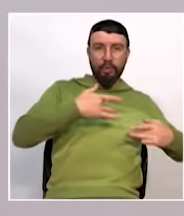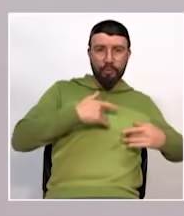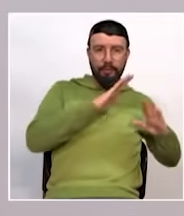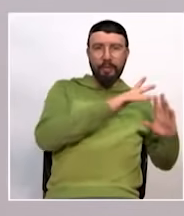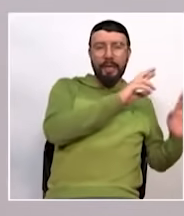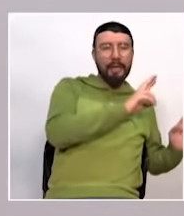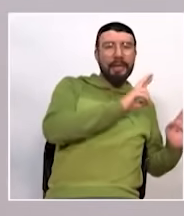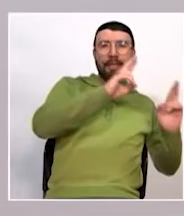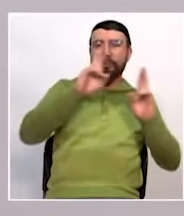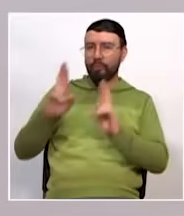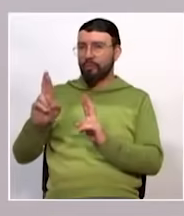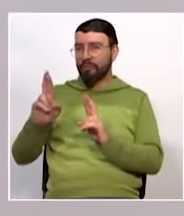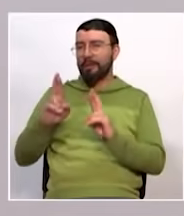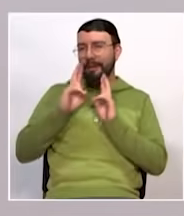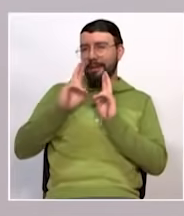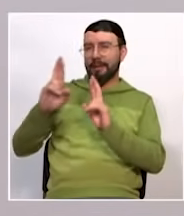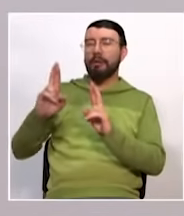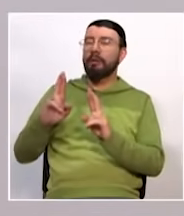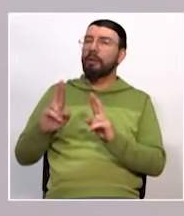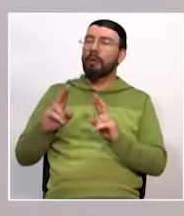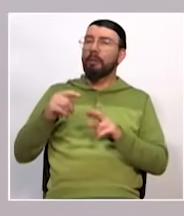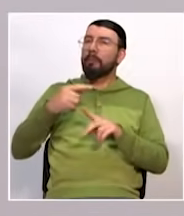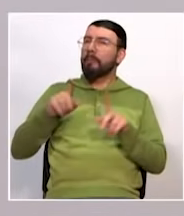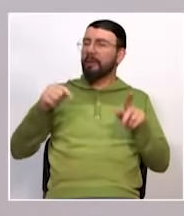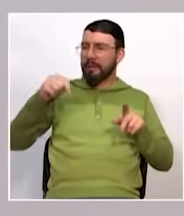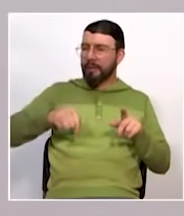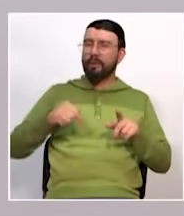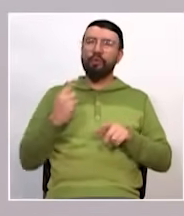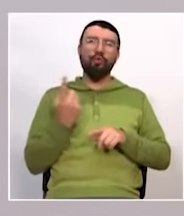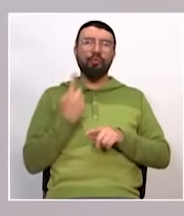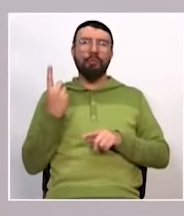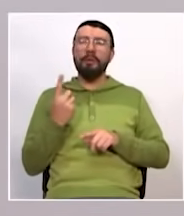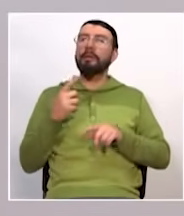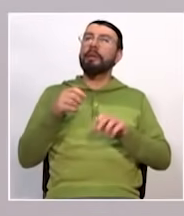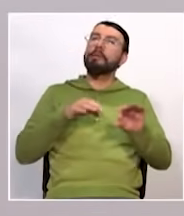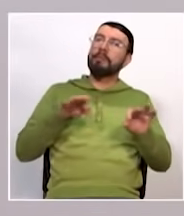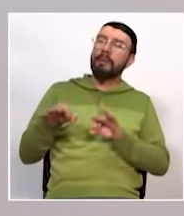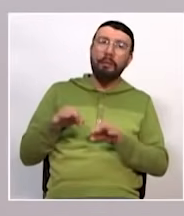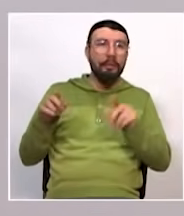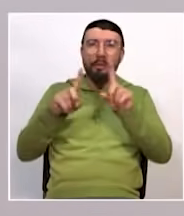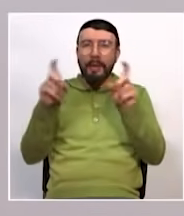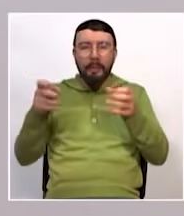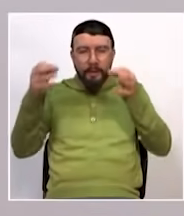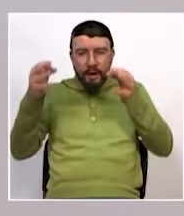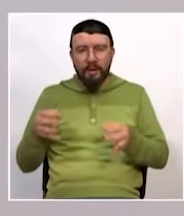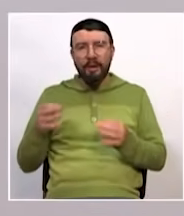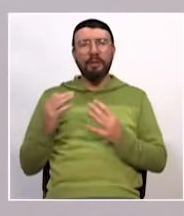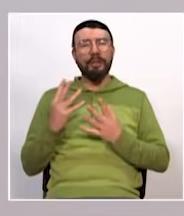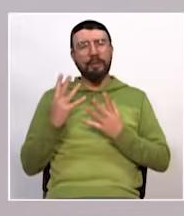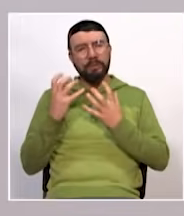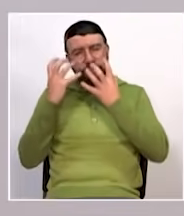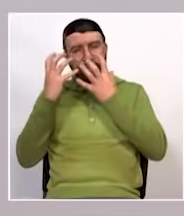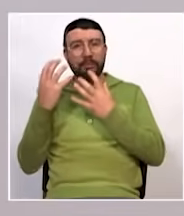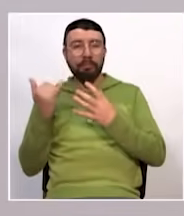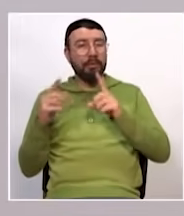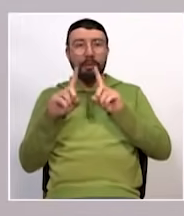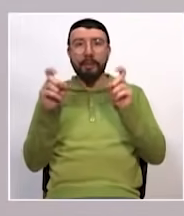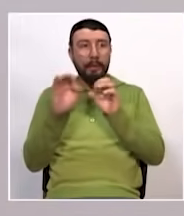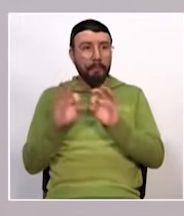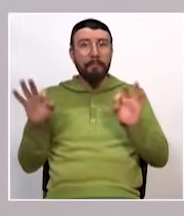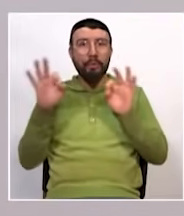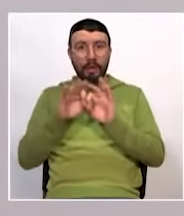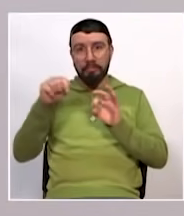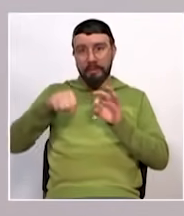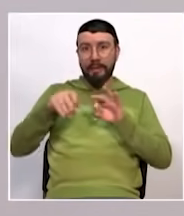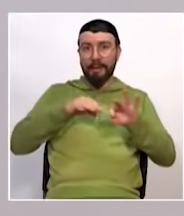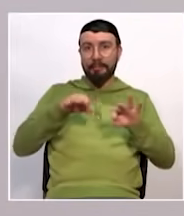para que nosotros aquí en el aire solamente transmitamos las preguntas que tienen que ver con el tema tan importante que abarcamos hoy en